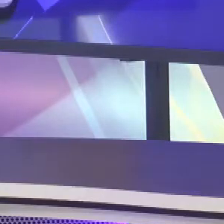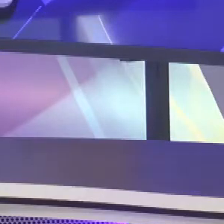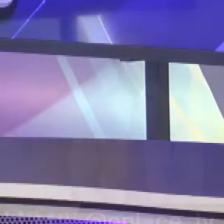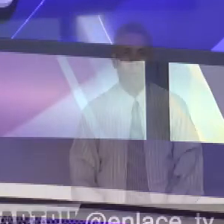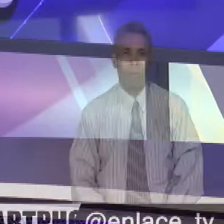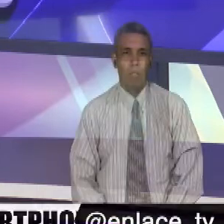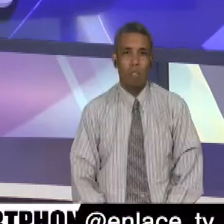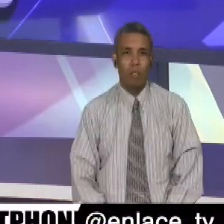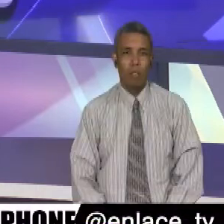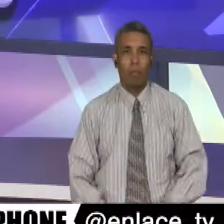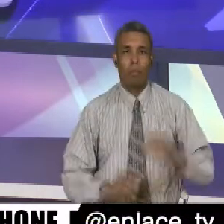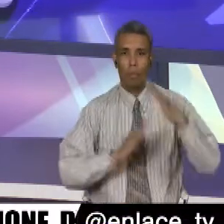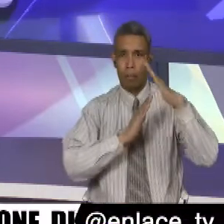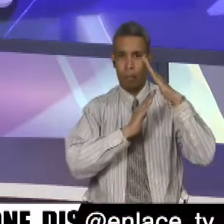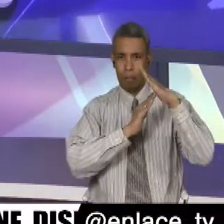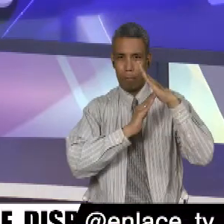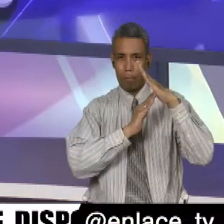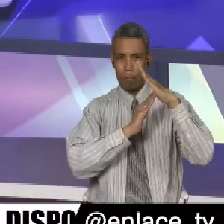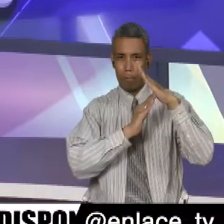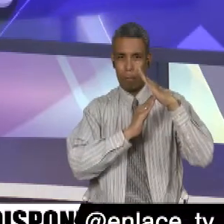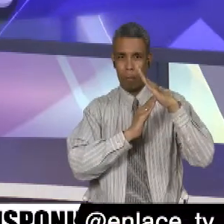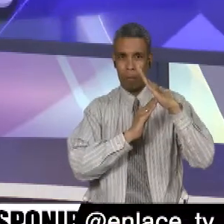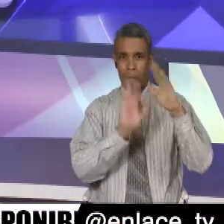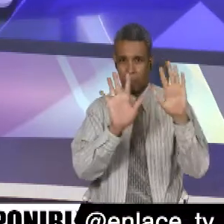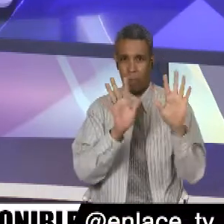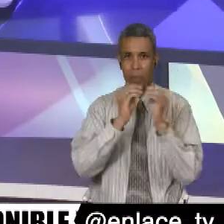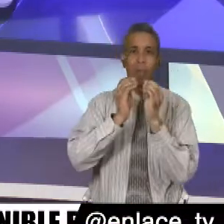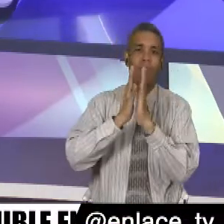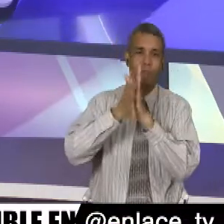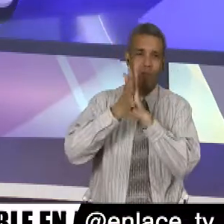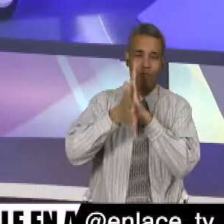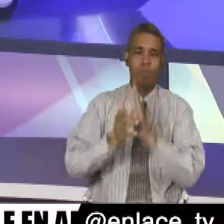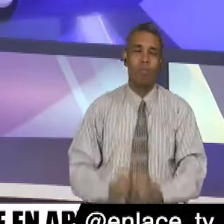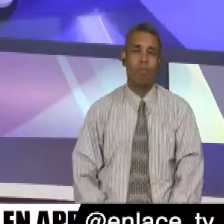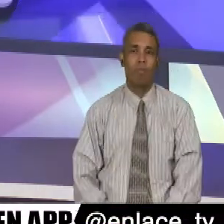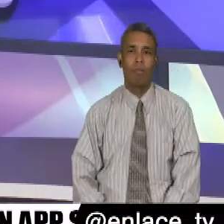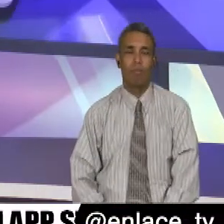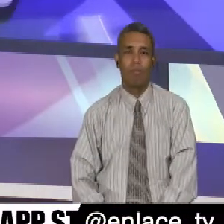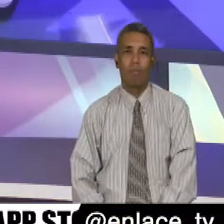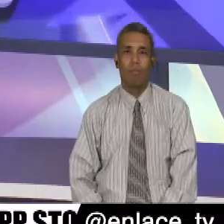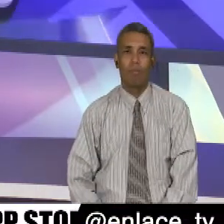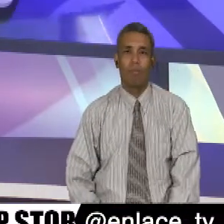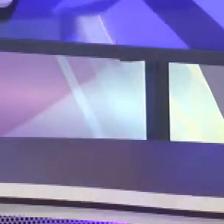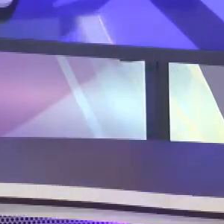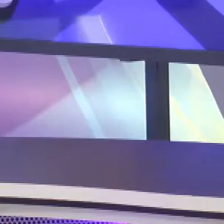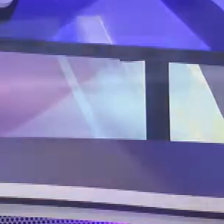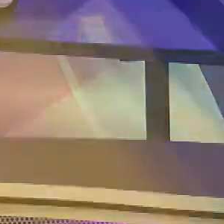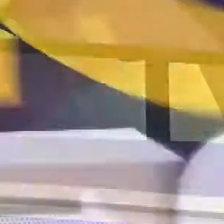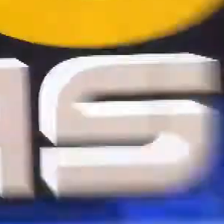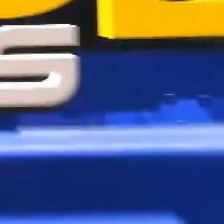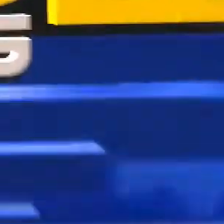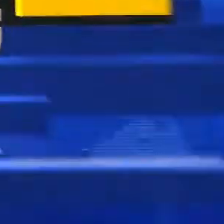hacemos una pausa en las noticias ya regresamos con más al noticiero que usted quiere ver